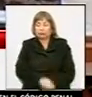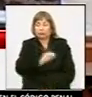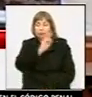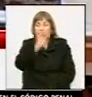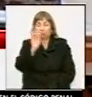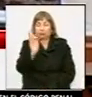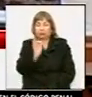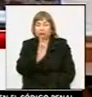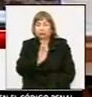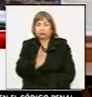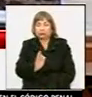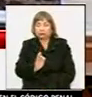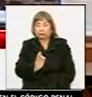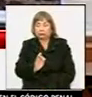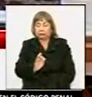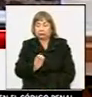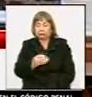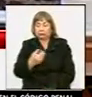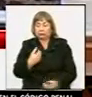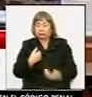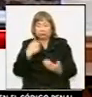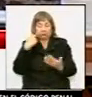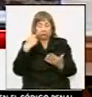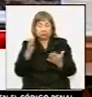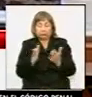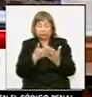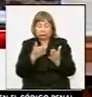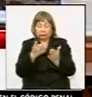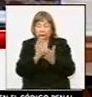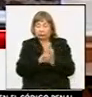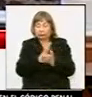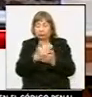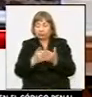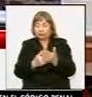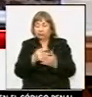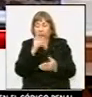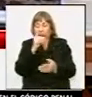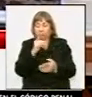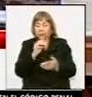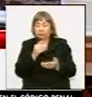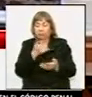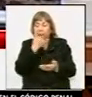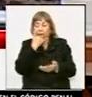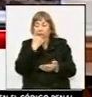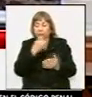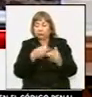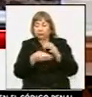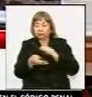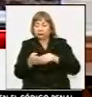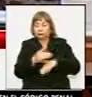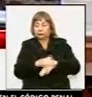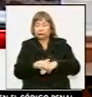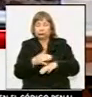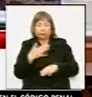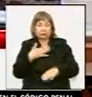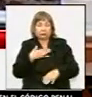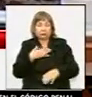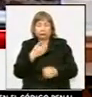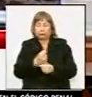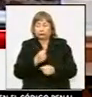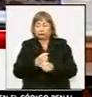nunca, nunca, ustedes podrán revisar mi legajo, encontrará una situación irregular en mi